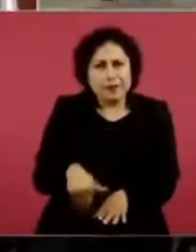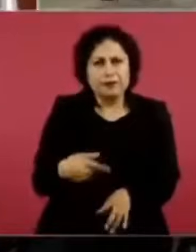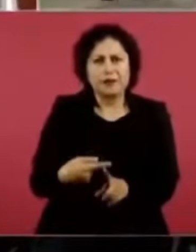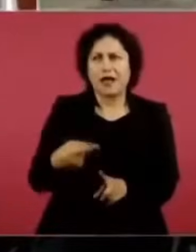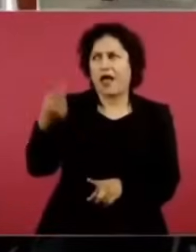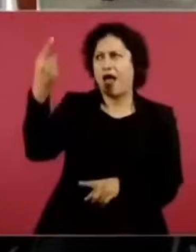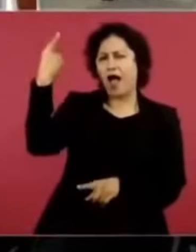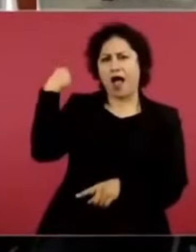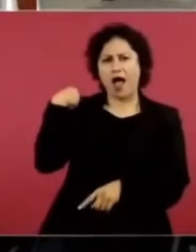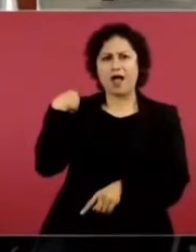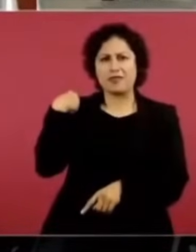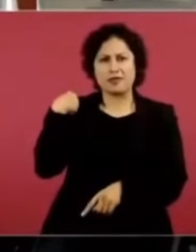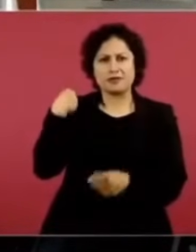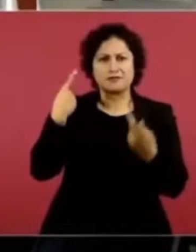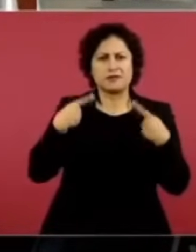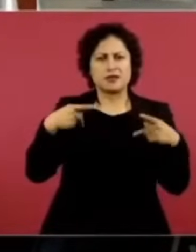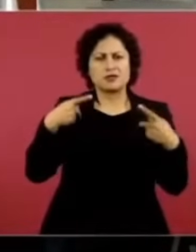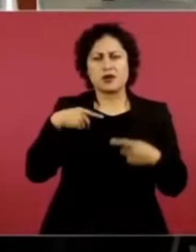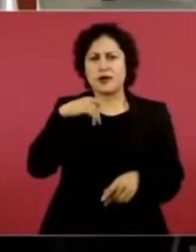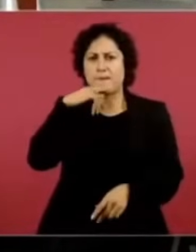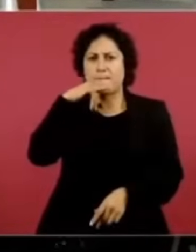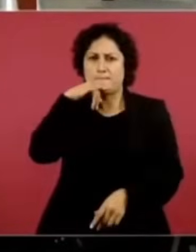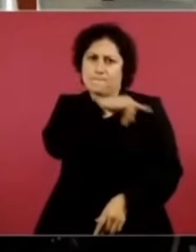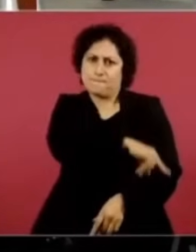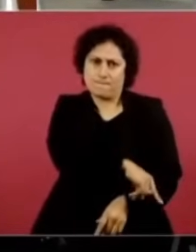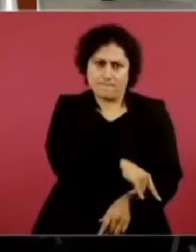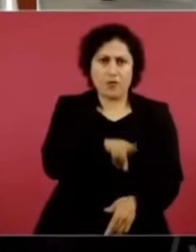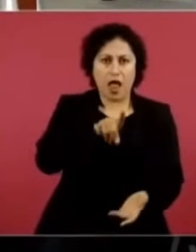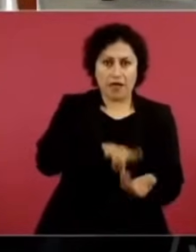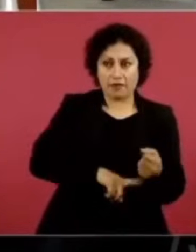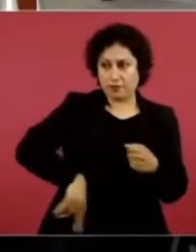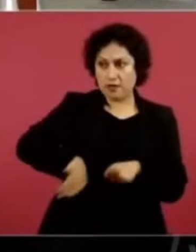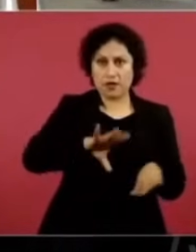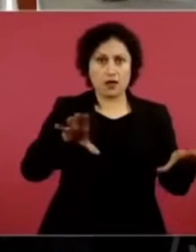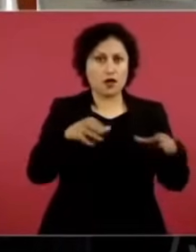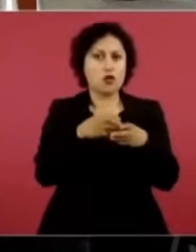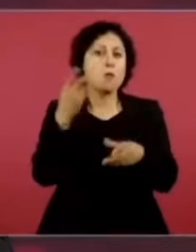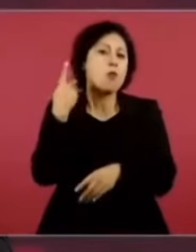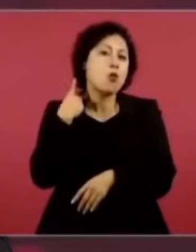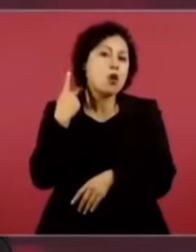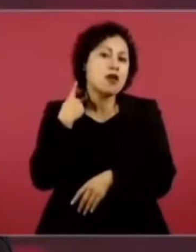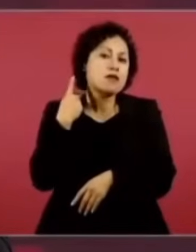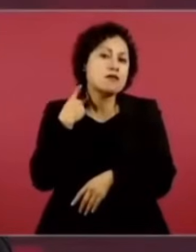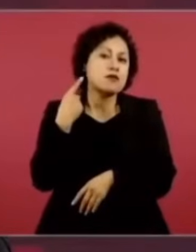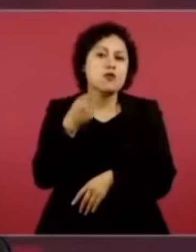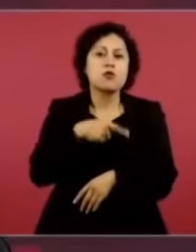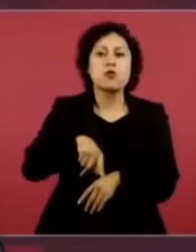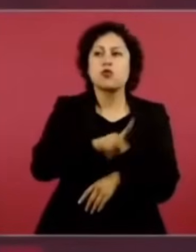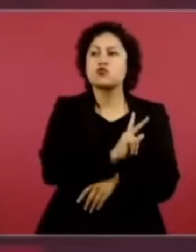la hipocresía política, la simulación,